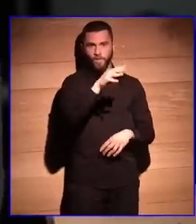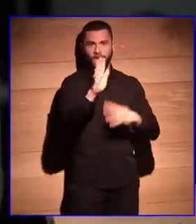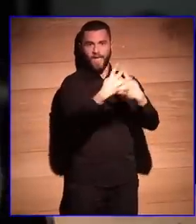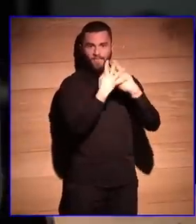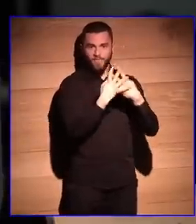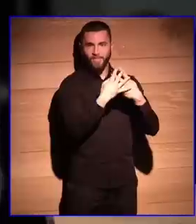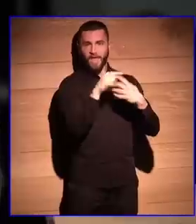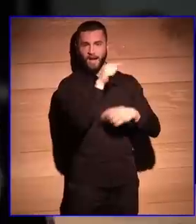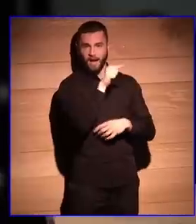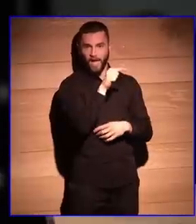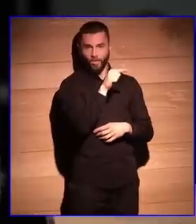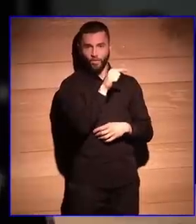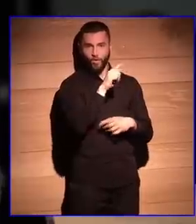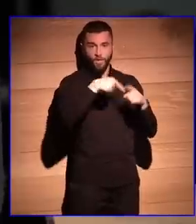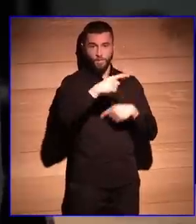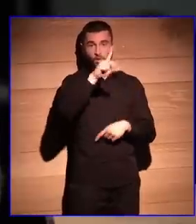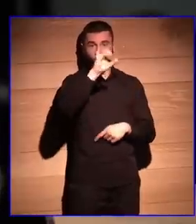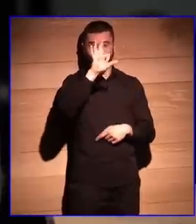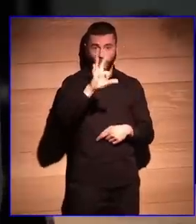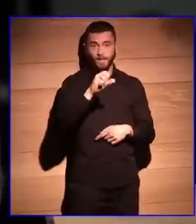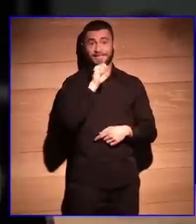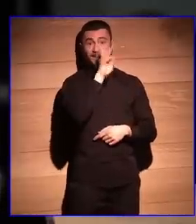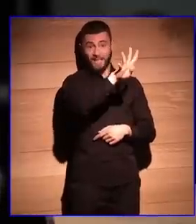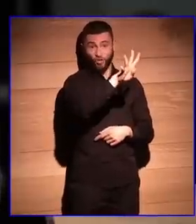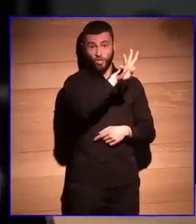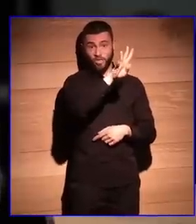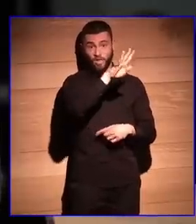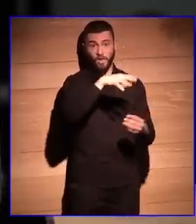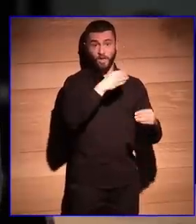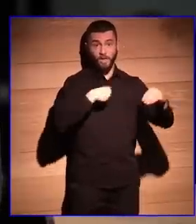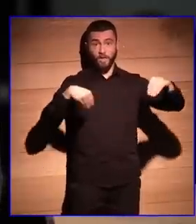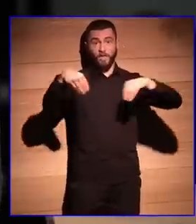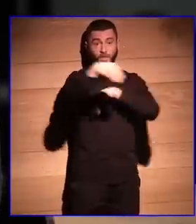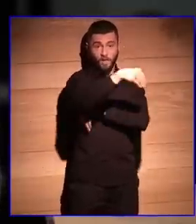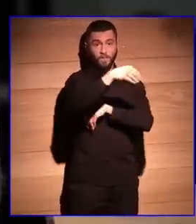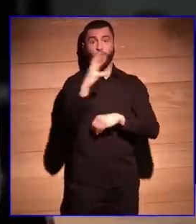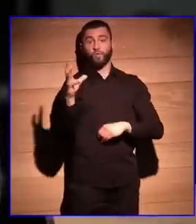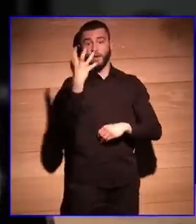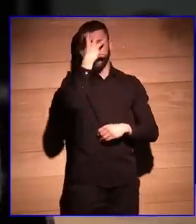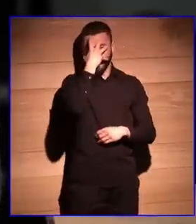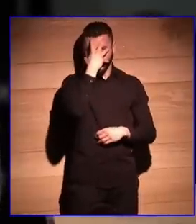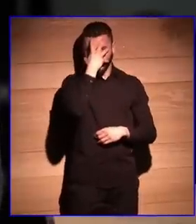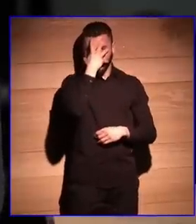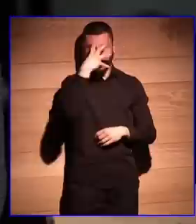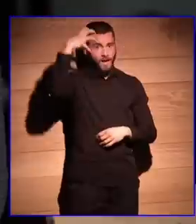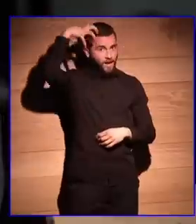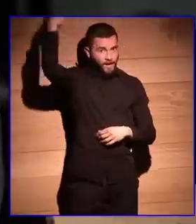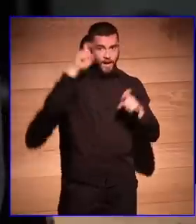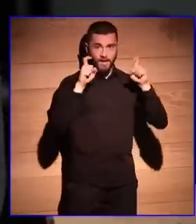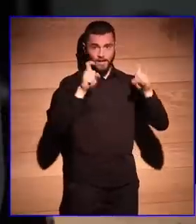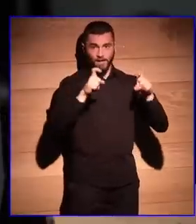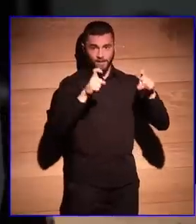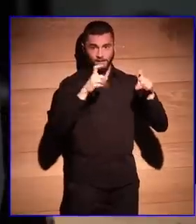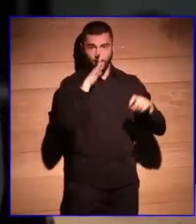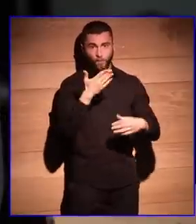Y como después es Luis XIV, que acaba encerrado en la mazmorra con esa máscara, y al que se le enseña a reinar, ya que ni siquiera ha